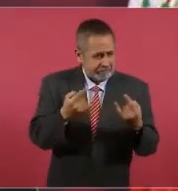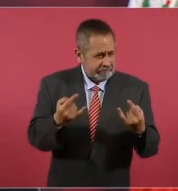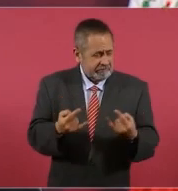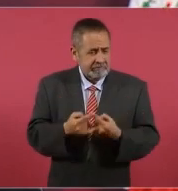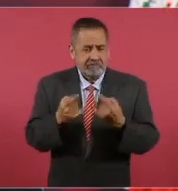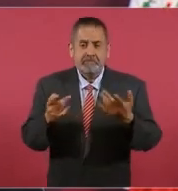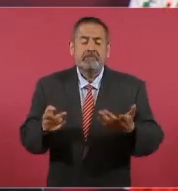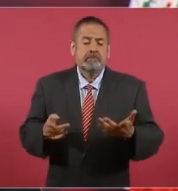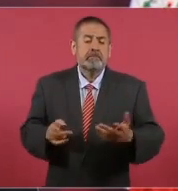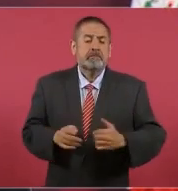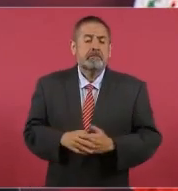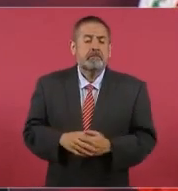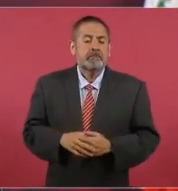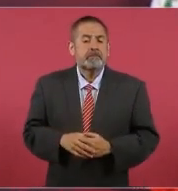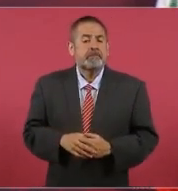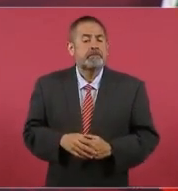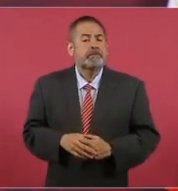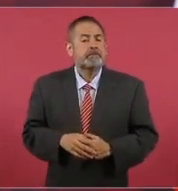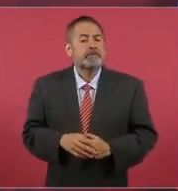desde